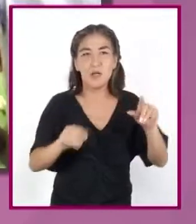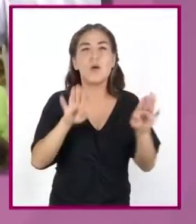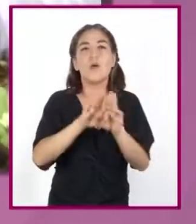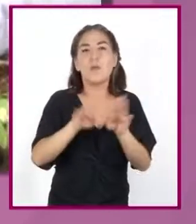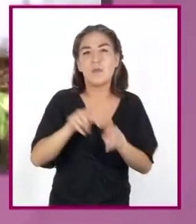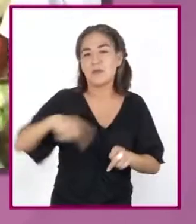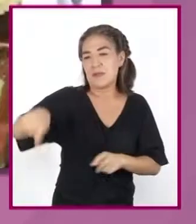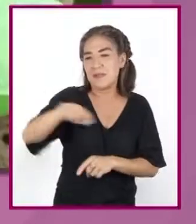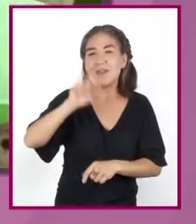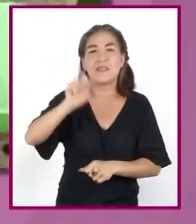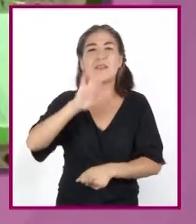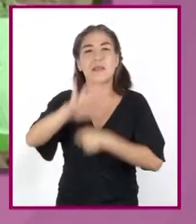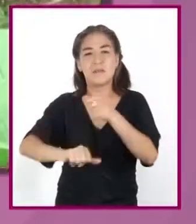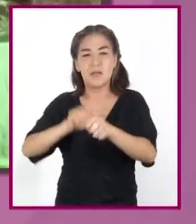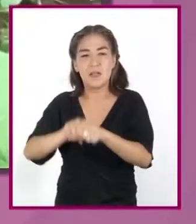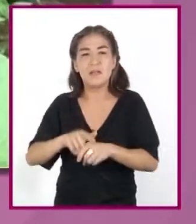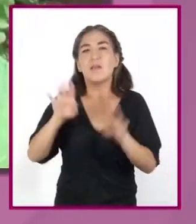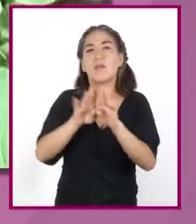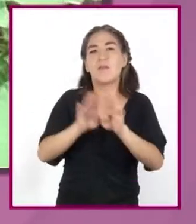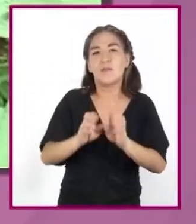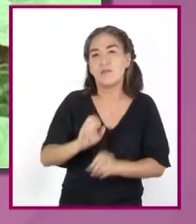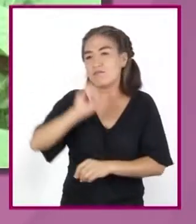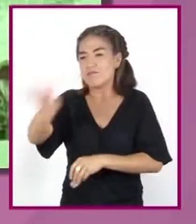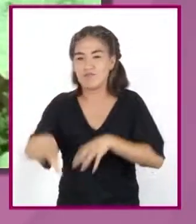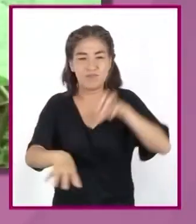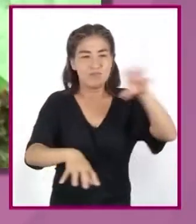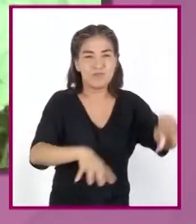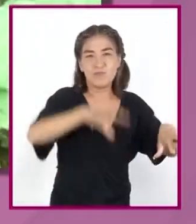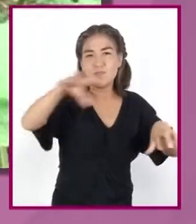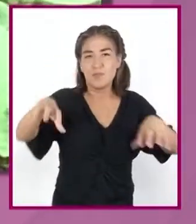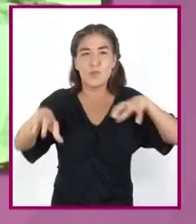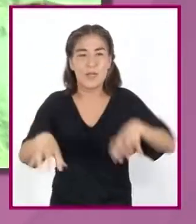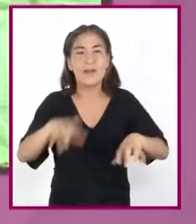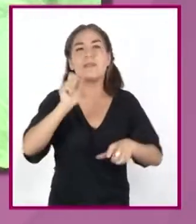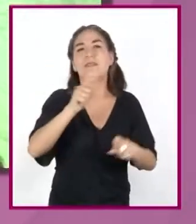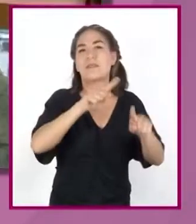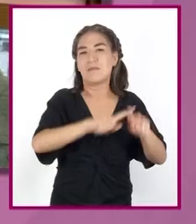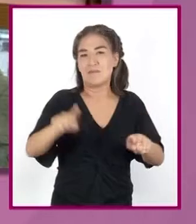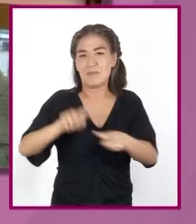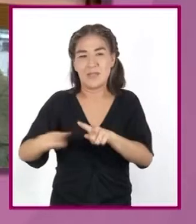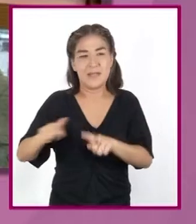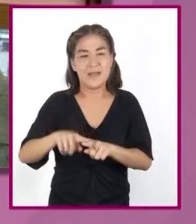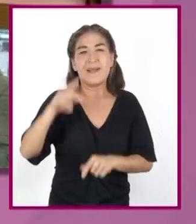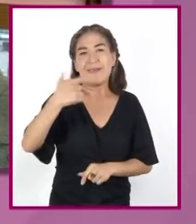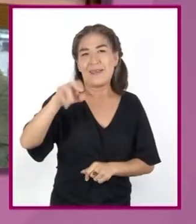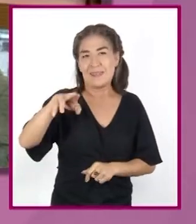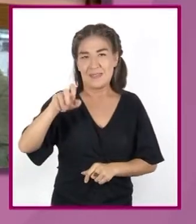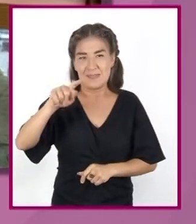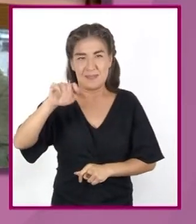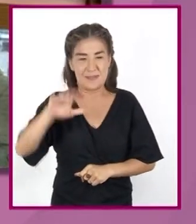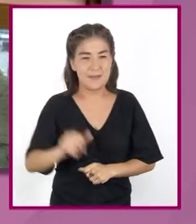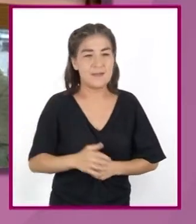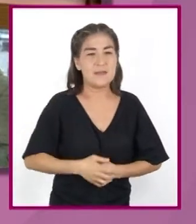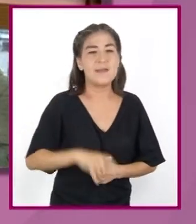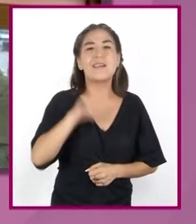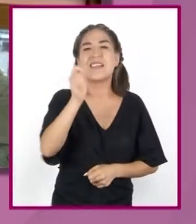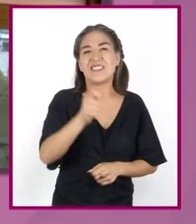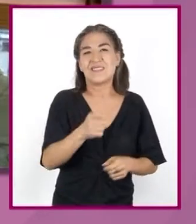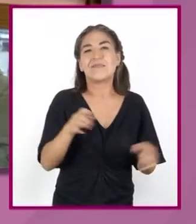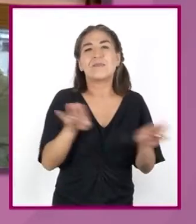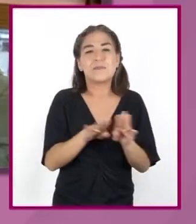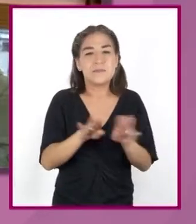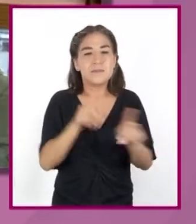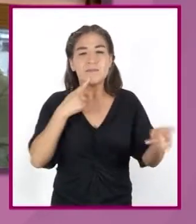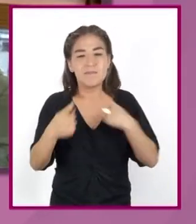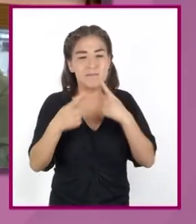parientes silvestres de las plantas domesticadas y su valiosa diversidad genética. Es muy diferente tomar una decisión respecto